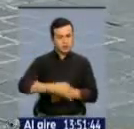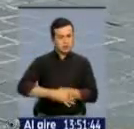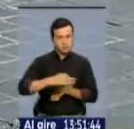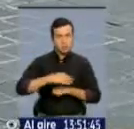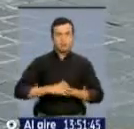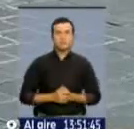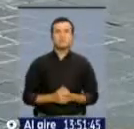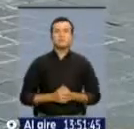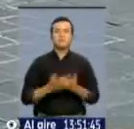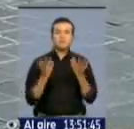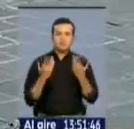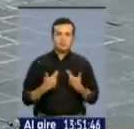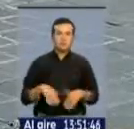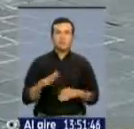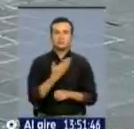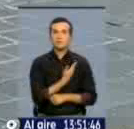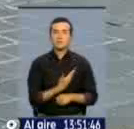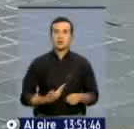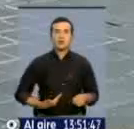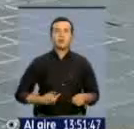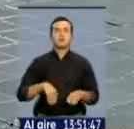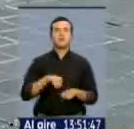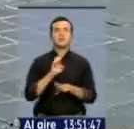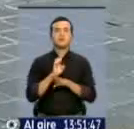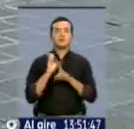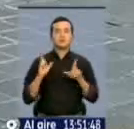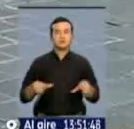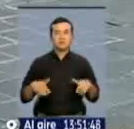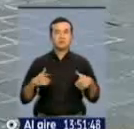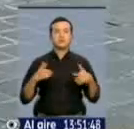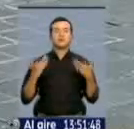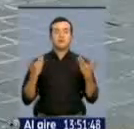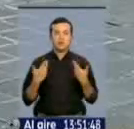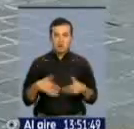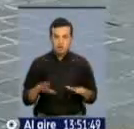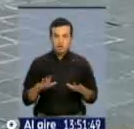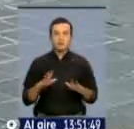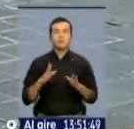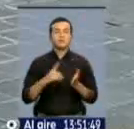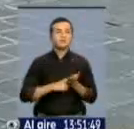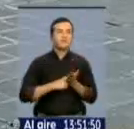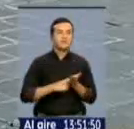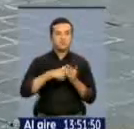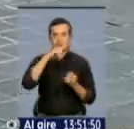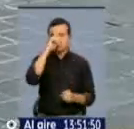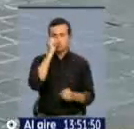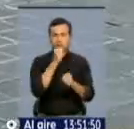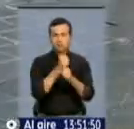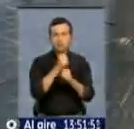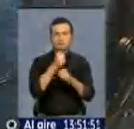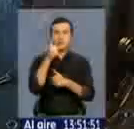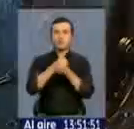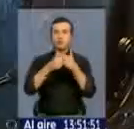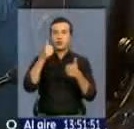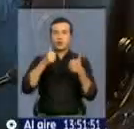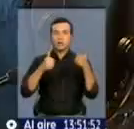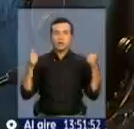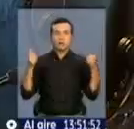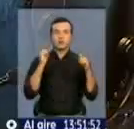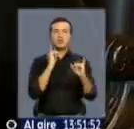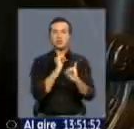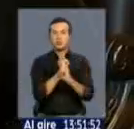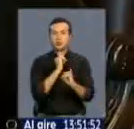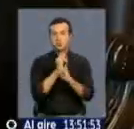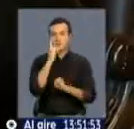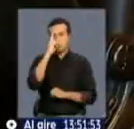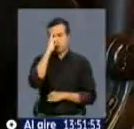de este acto, el presidente de la República, Lenín Moreno, encabezó una reunión de trabajo con autoridades de varias entidades